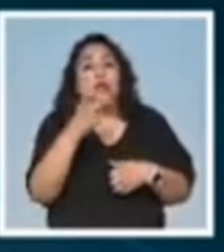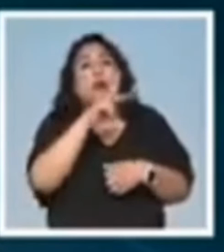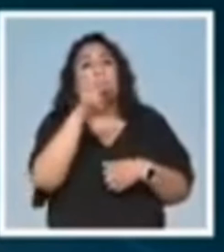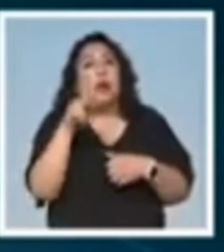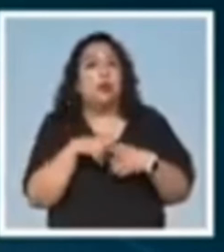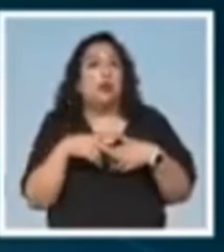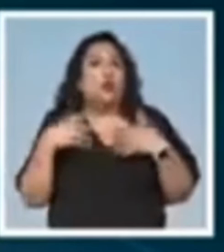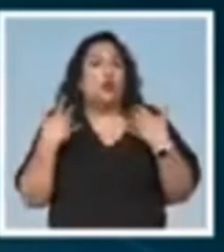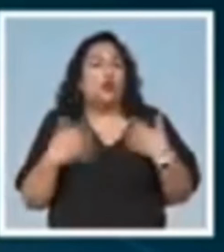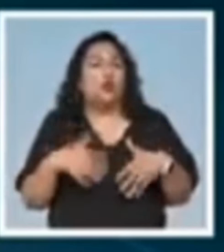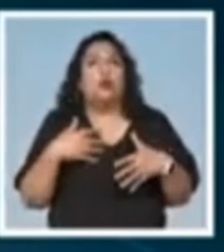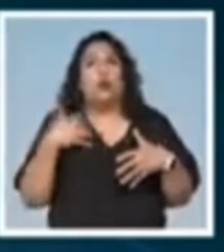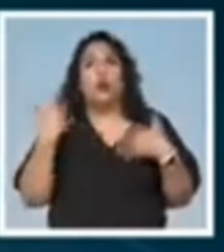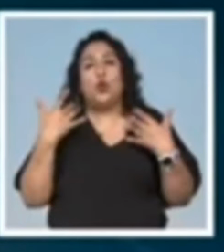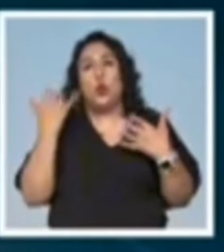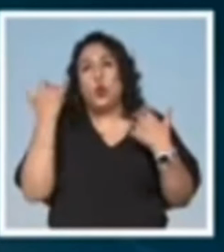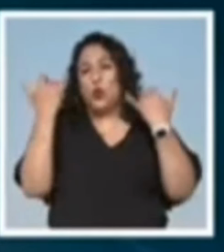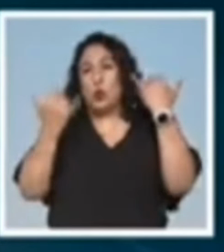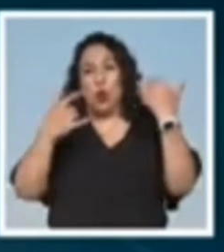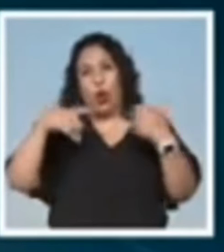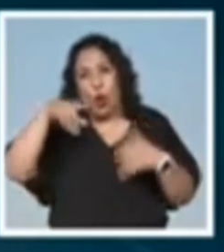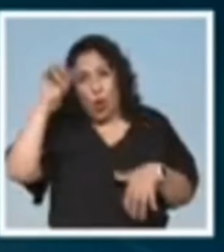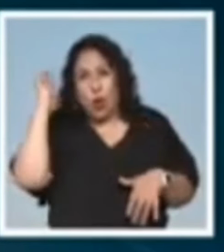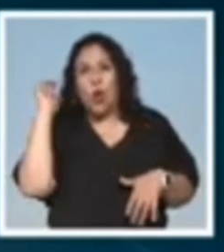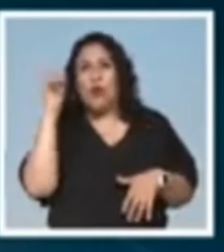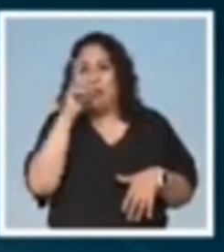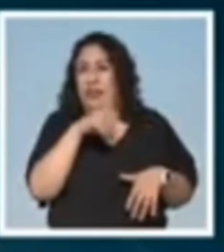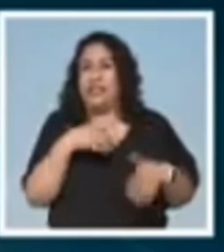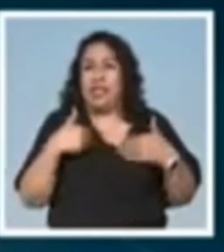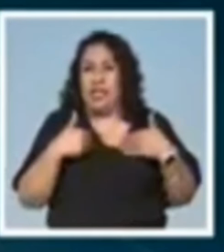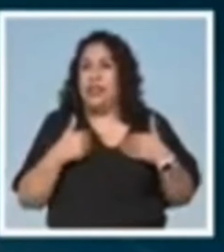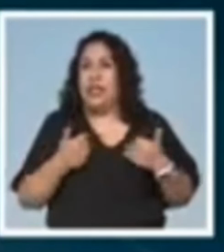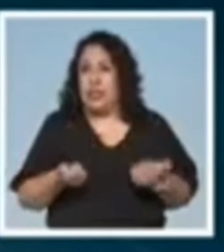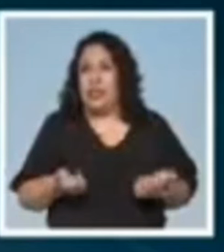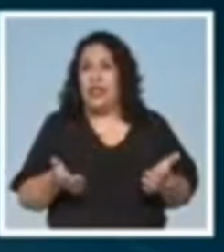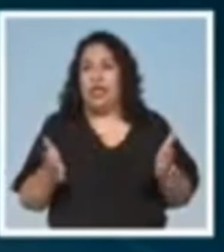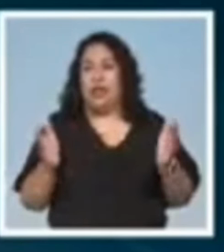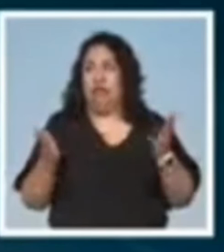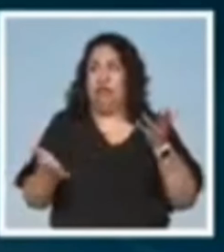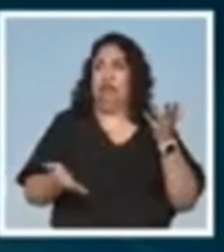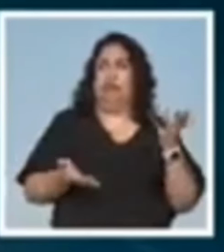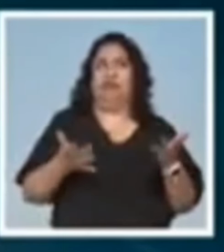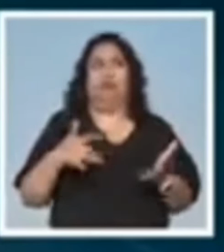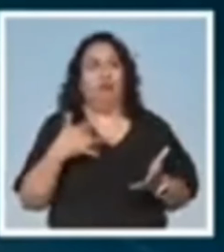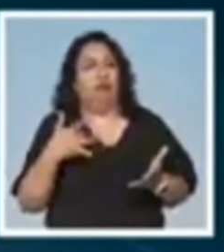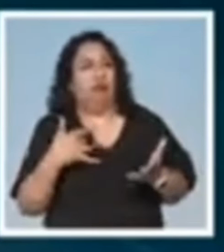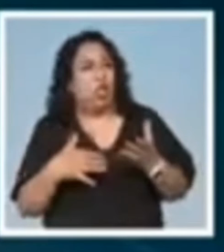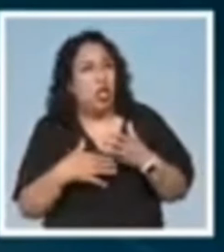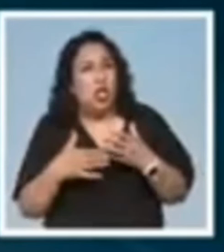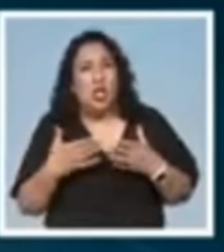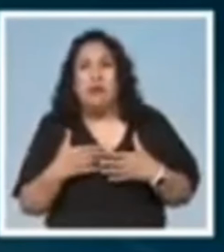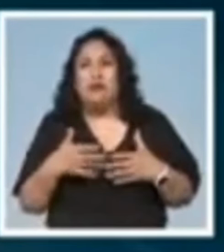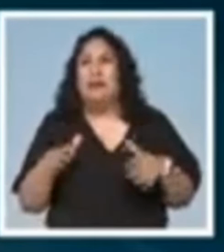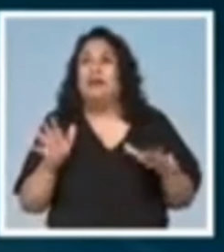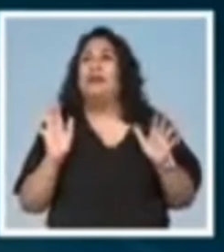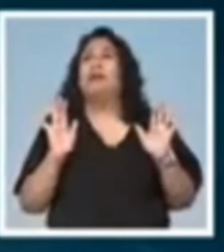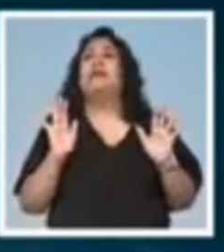país tan alucinante, tan a veces difícil de entender, ¿no?, y que genera como cosas que acaban